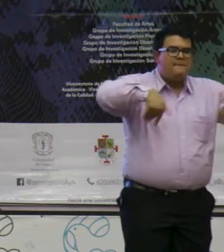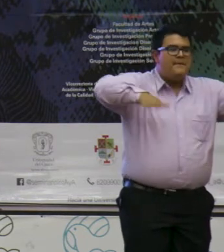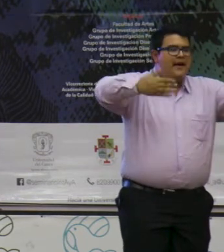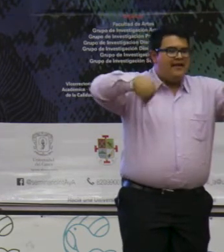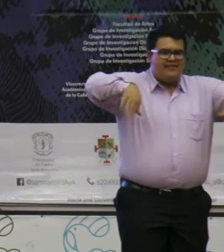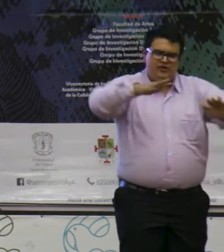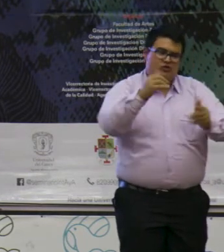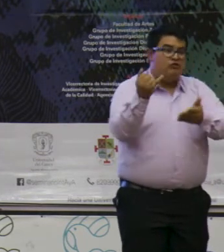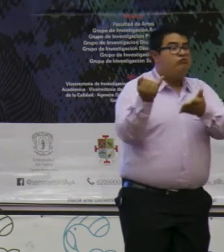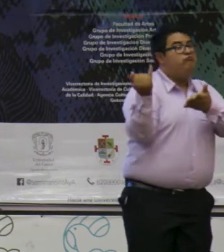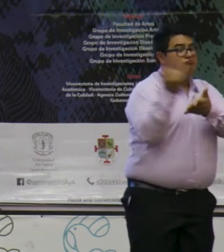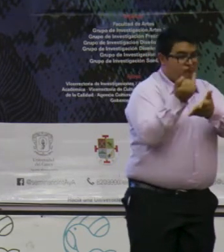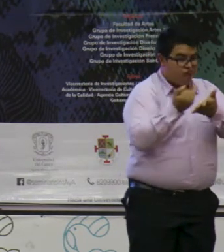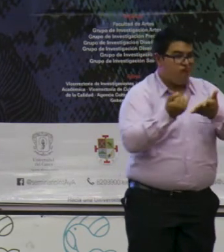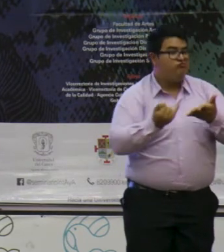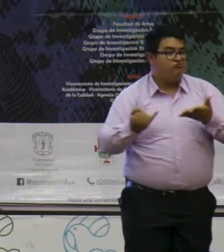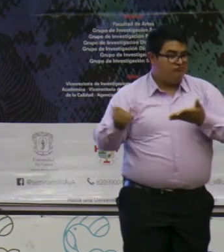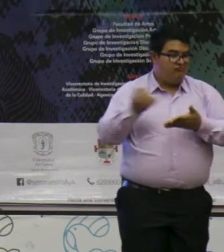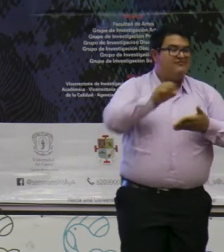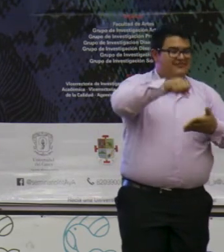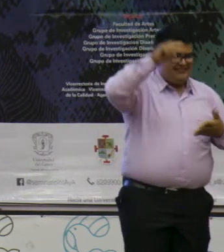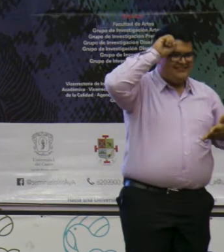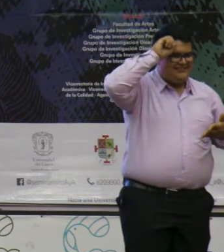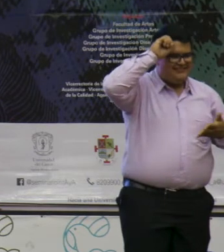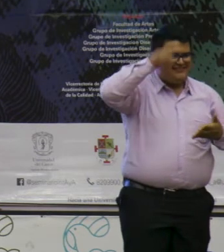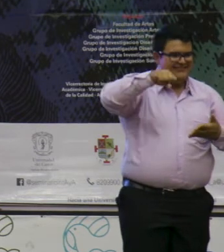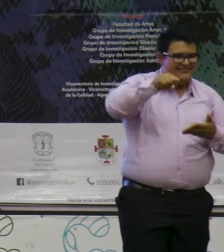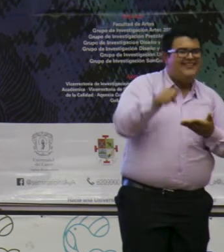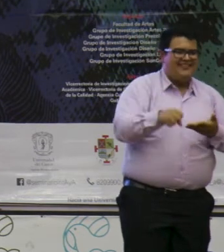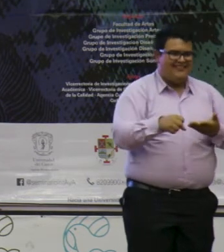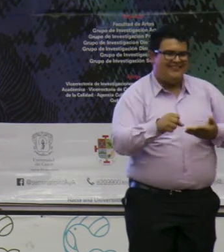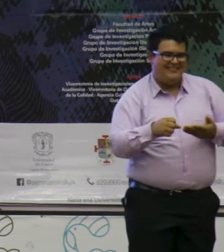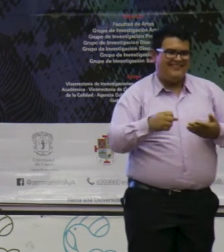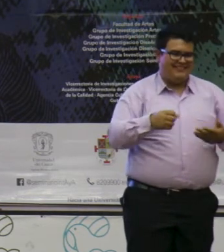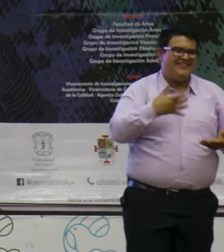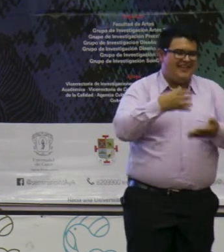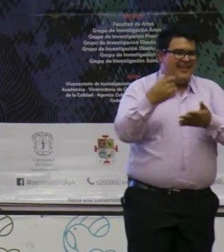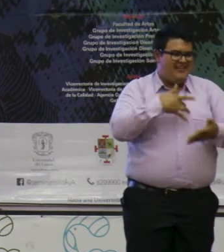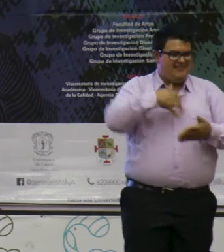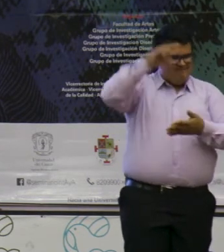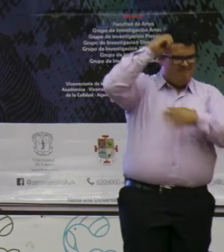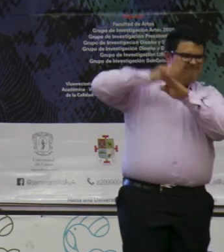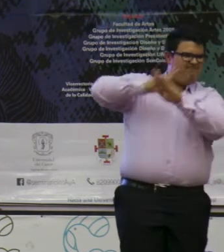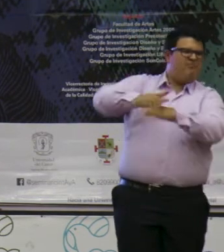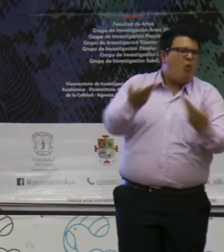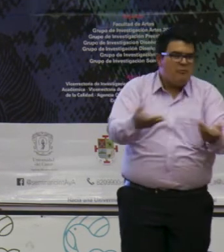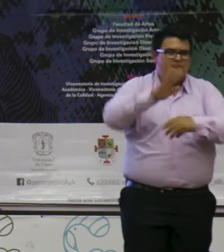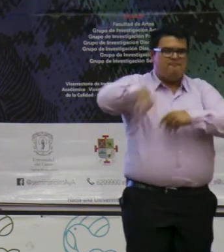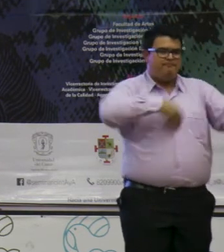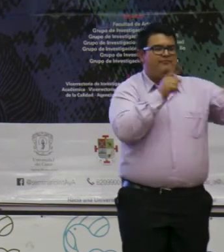Profusamente ilustrado. O sea, gente de vanguardia en el siglo XIX. Estas se iban con toda. La tercera,